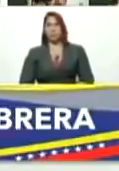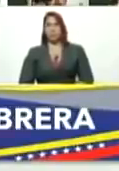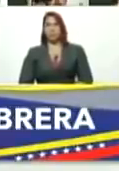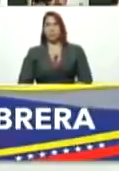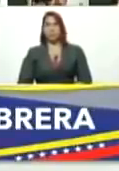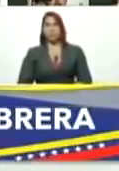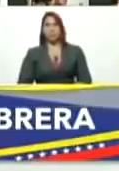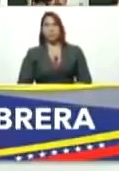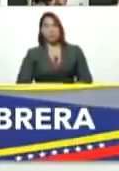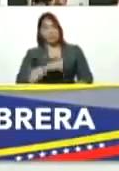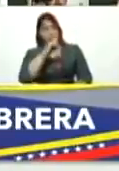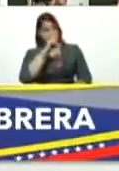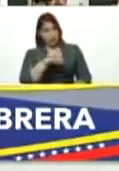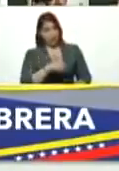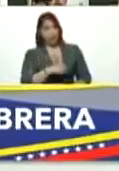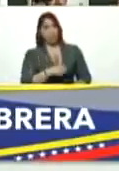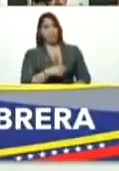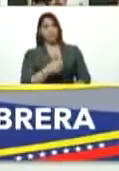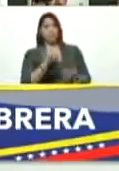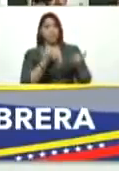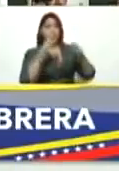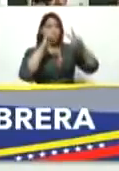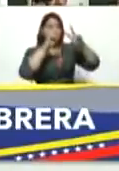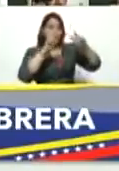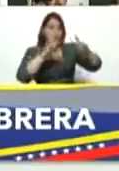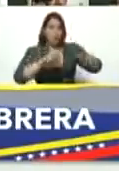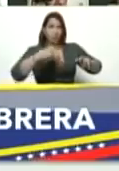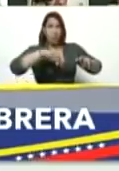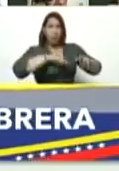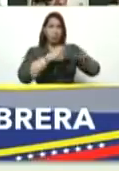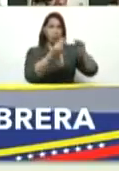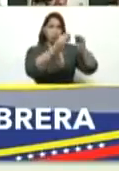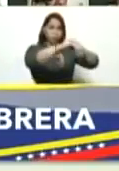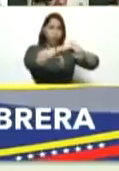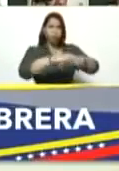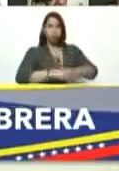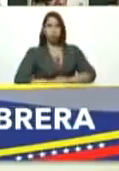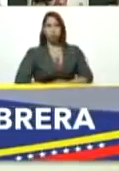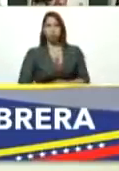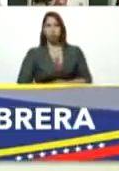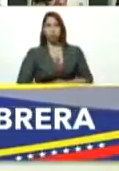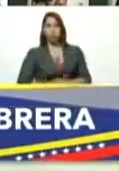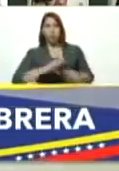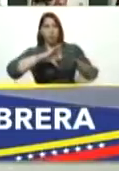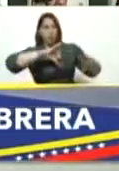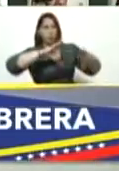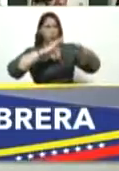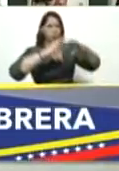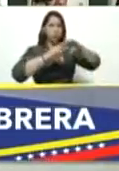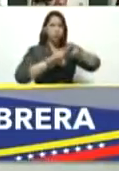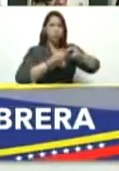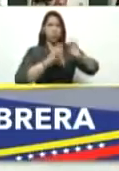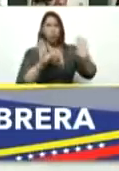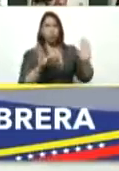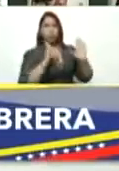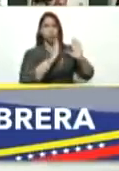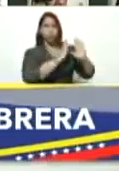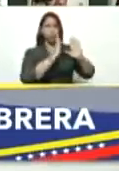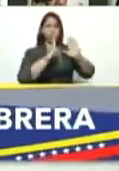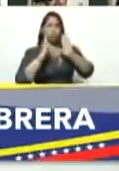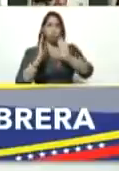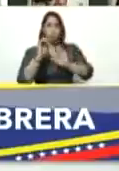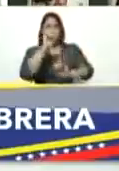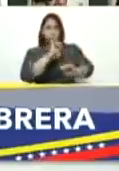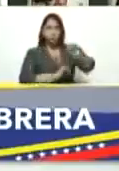por supuesto ella está revisión hemos acordado adaptar las organizaciones sindicales